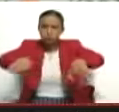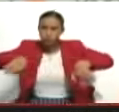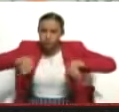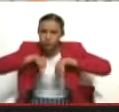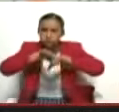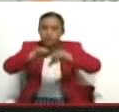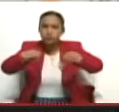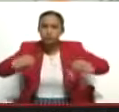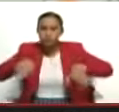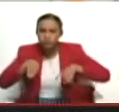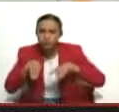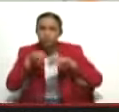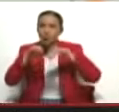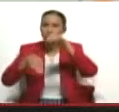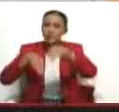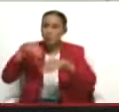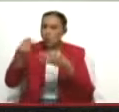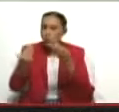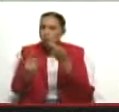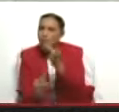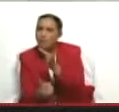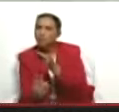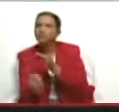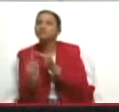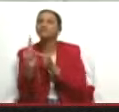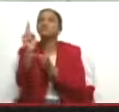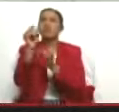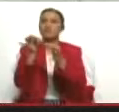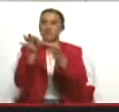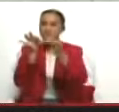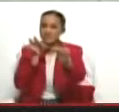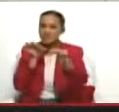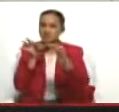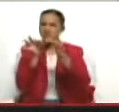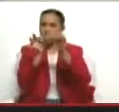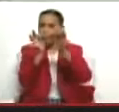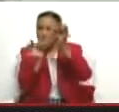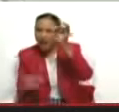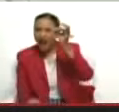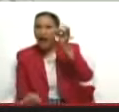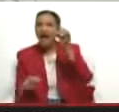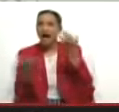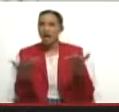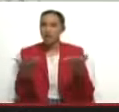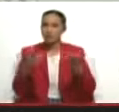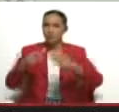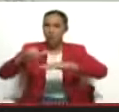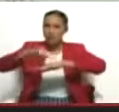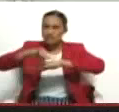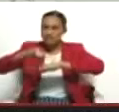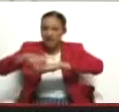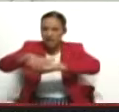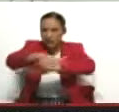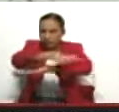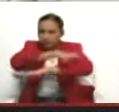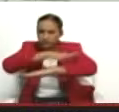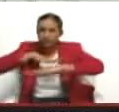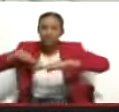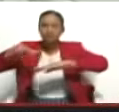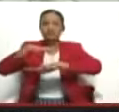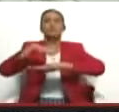que cubren la misma y lamentable descripción de zonas militares en